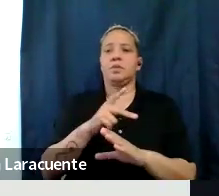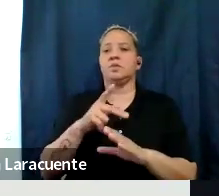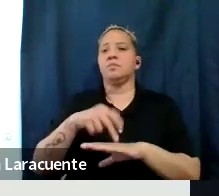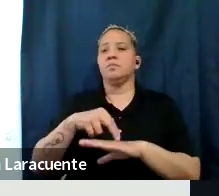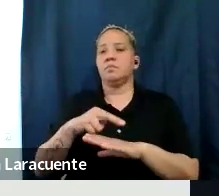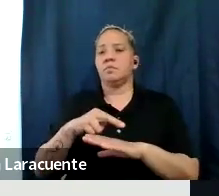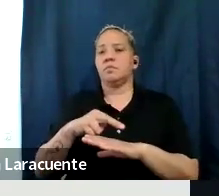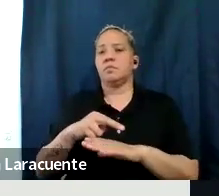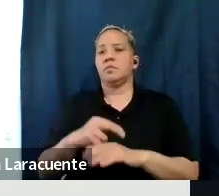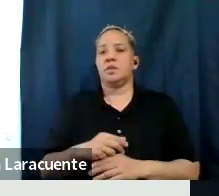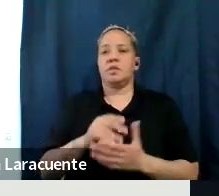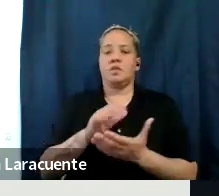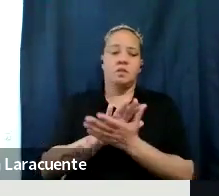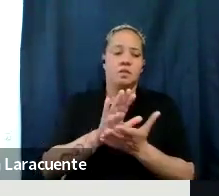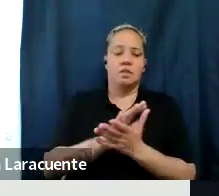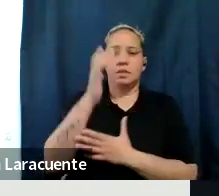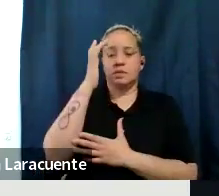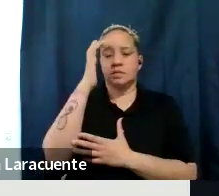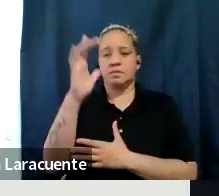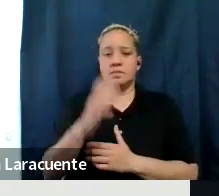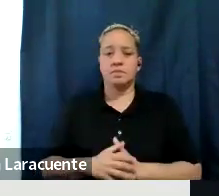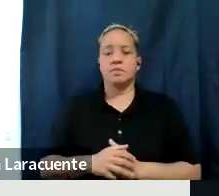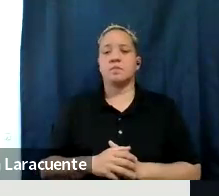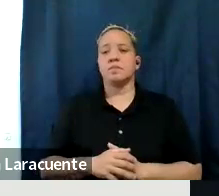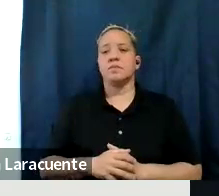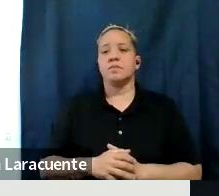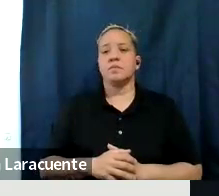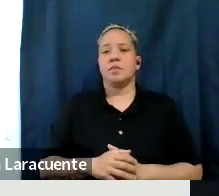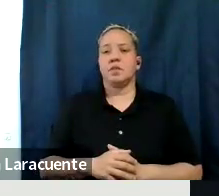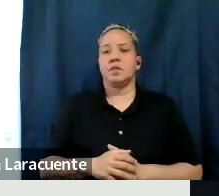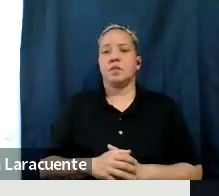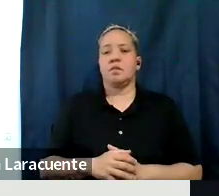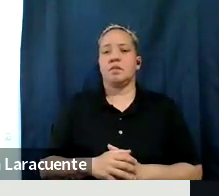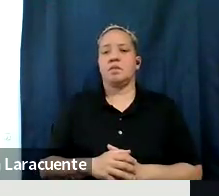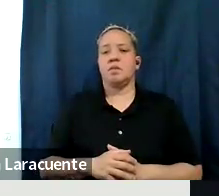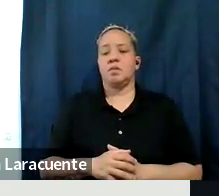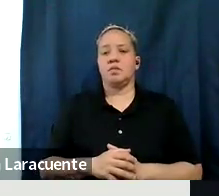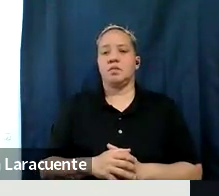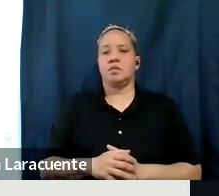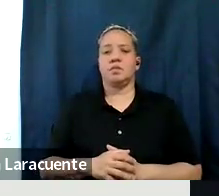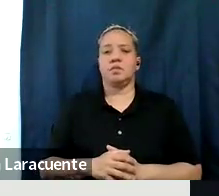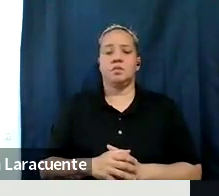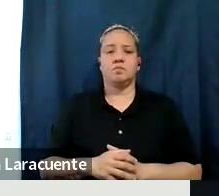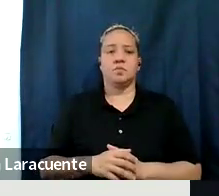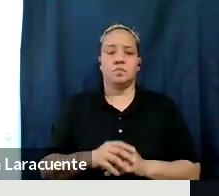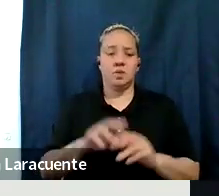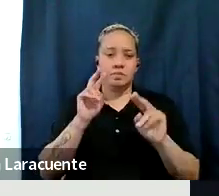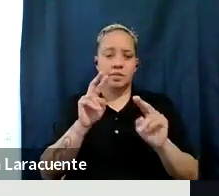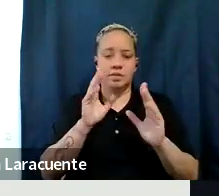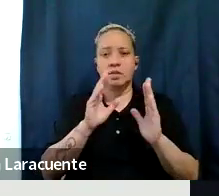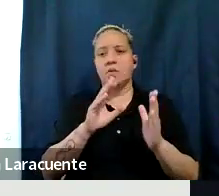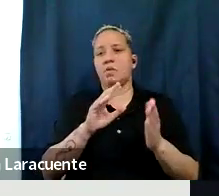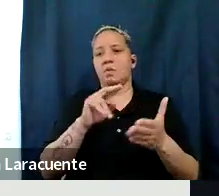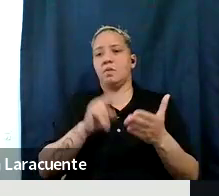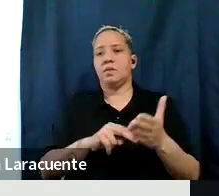y los académicos e intelectuales a los que siguió y leyó con atención y también antologó. En